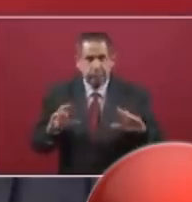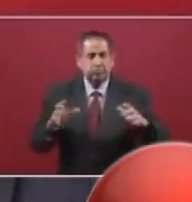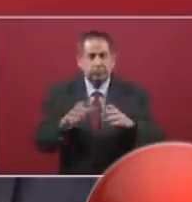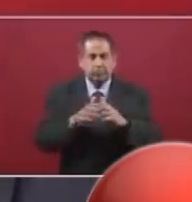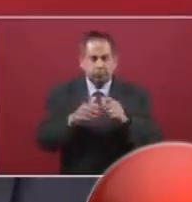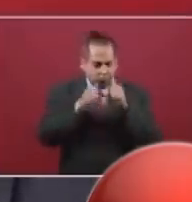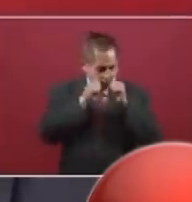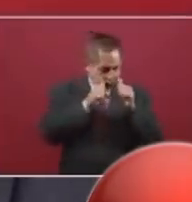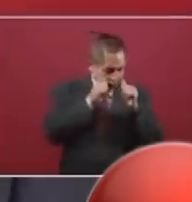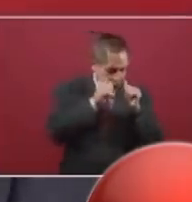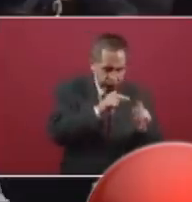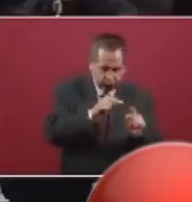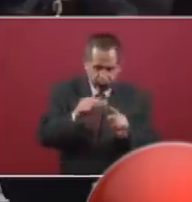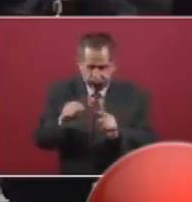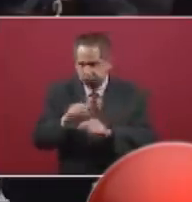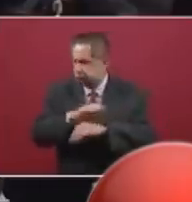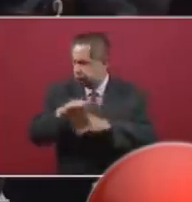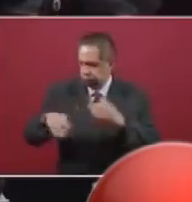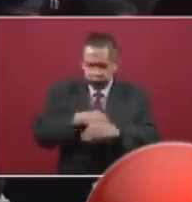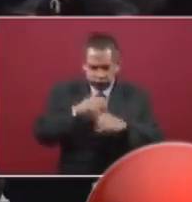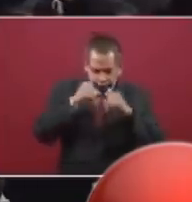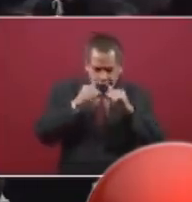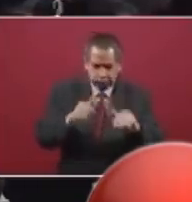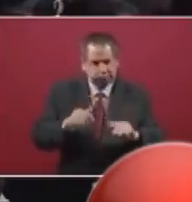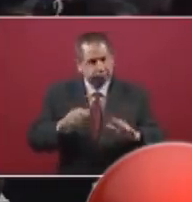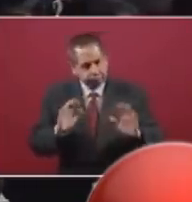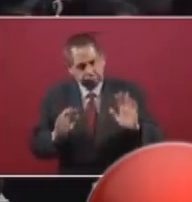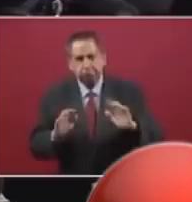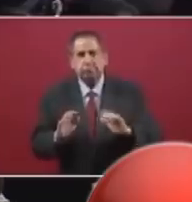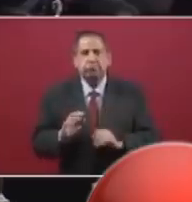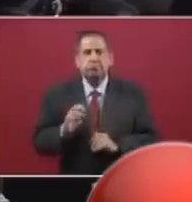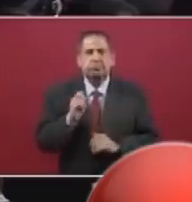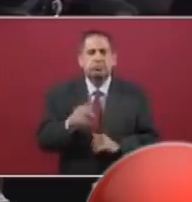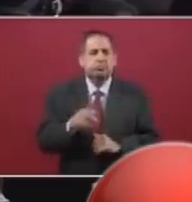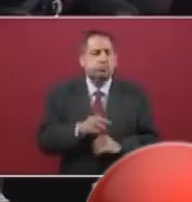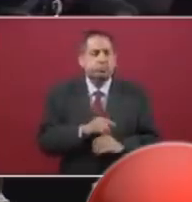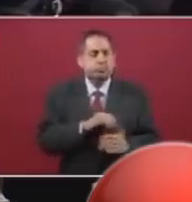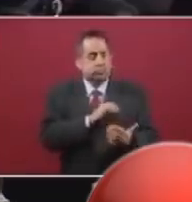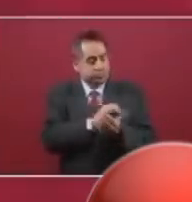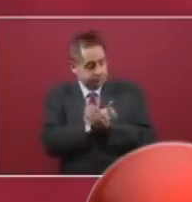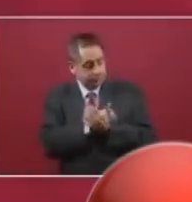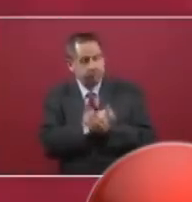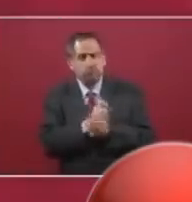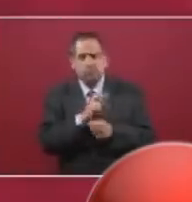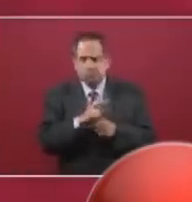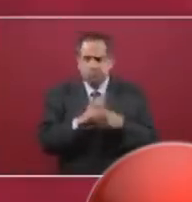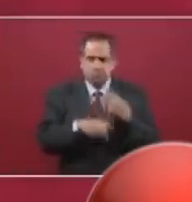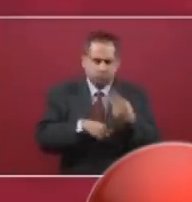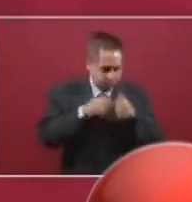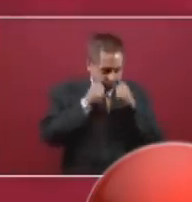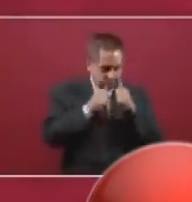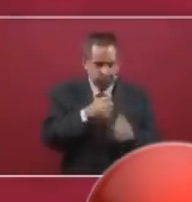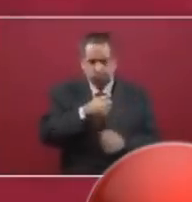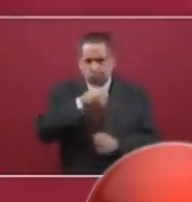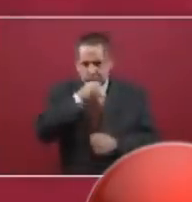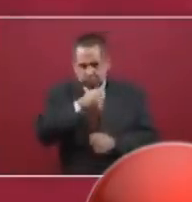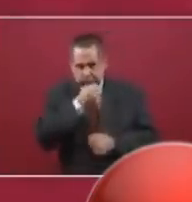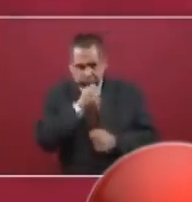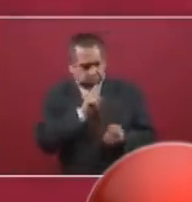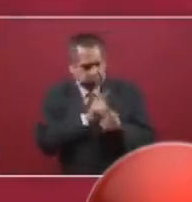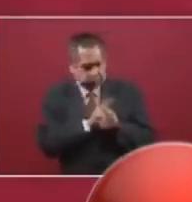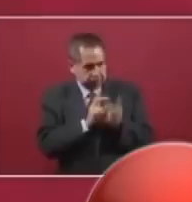son atendidos, ¿no? Todos. Entonces, ellos solicitaron una